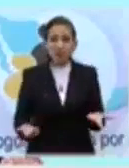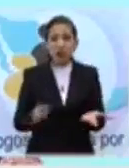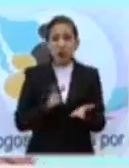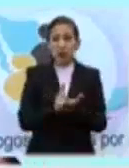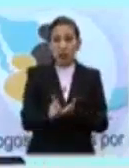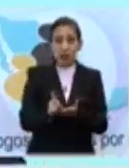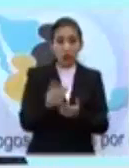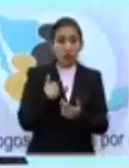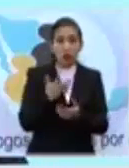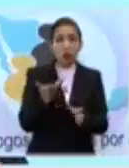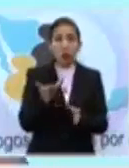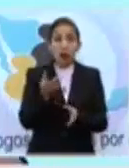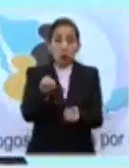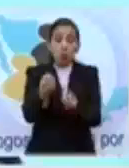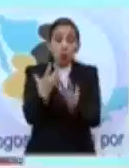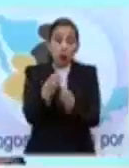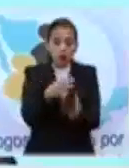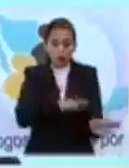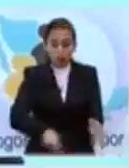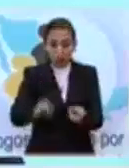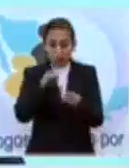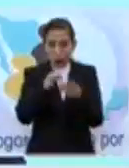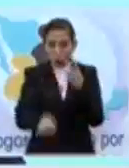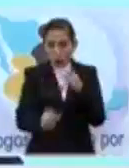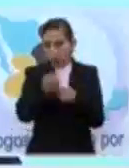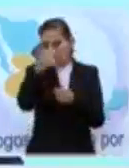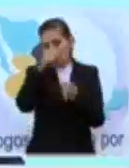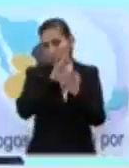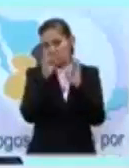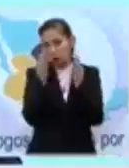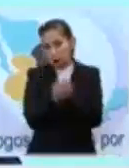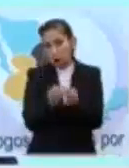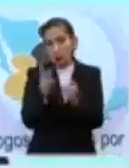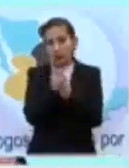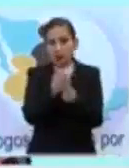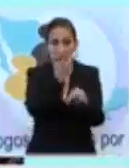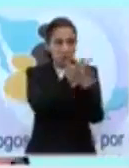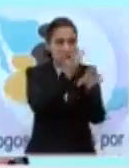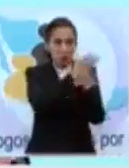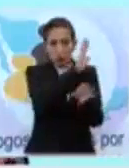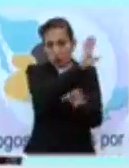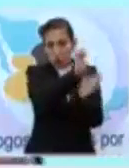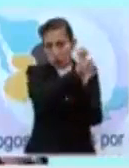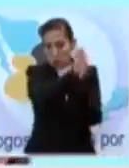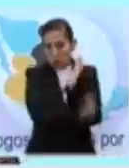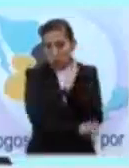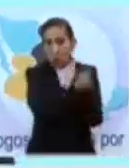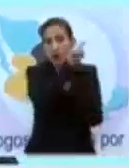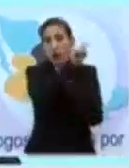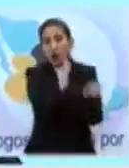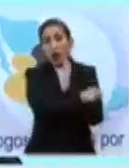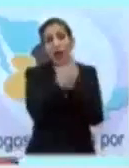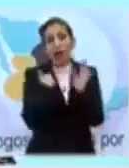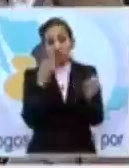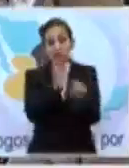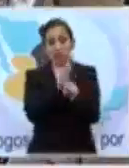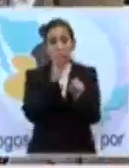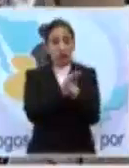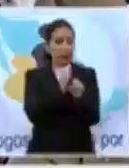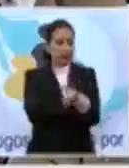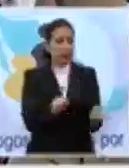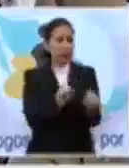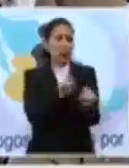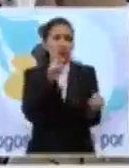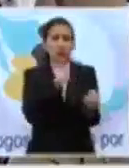que tiene la población. Y por último, hay otros modelos que han seguido países como Estados Unidos, en donde básicamente la seguridad social es un tema